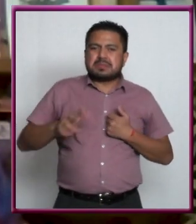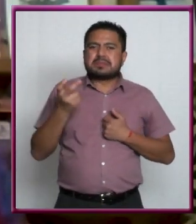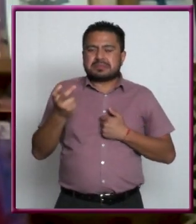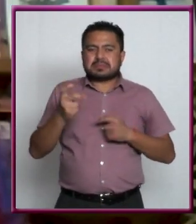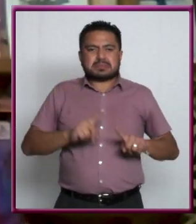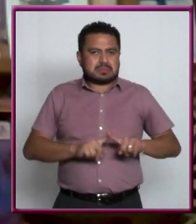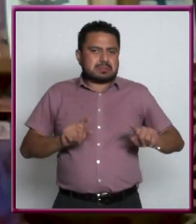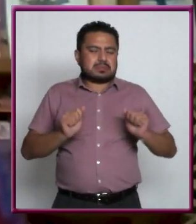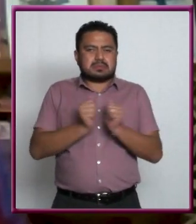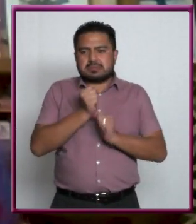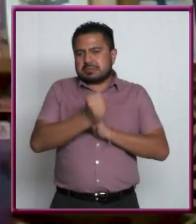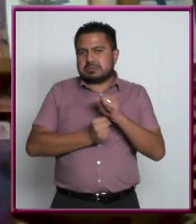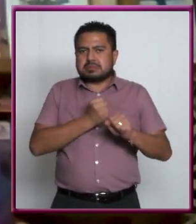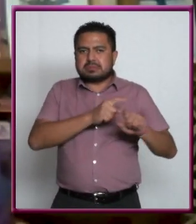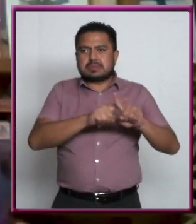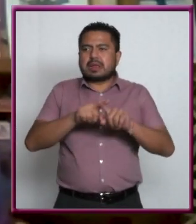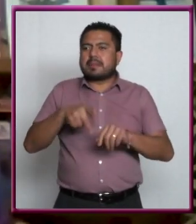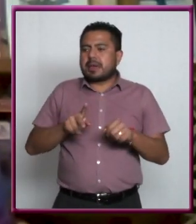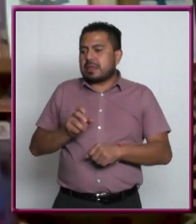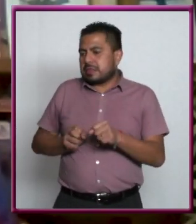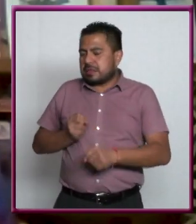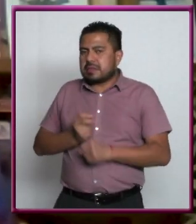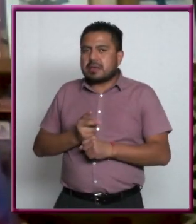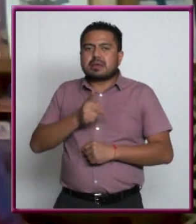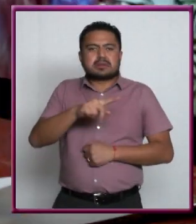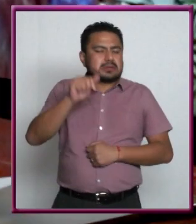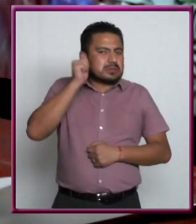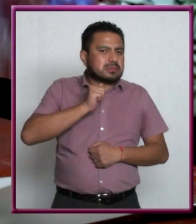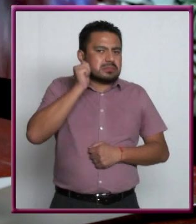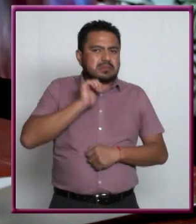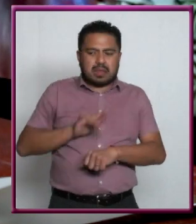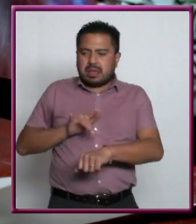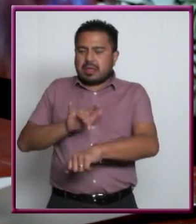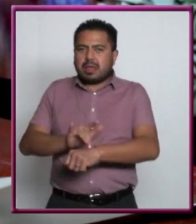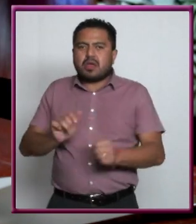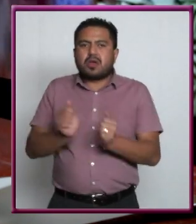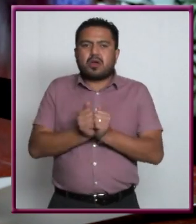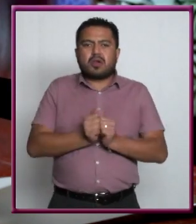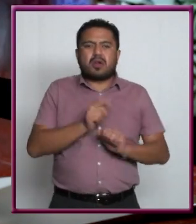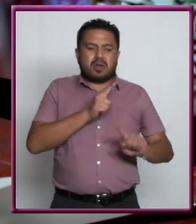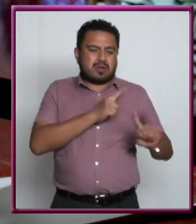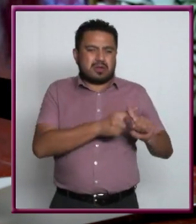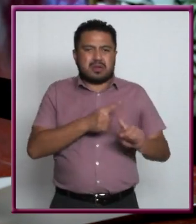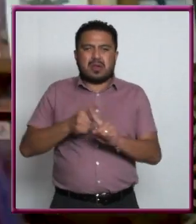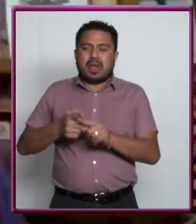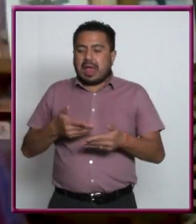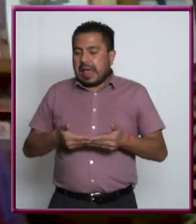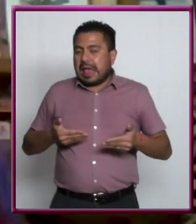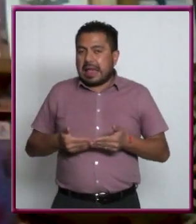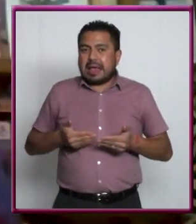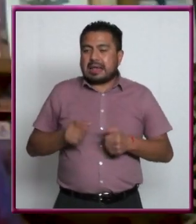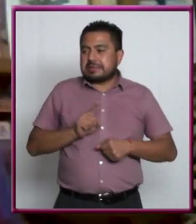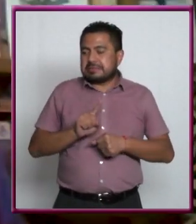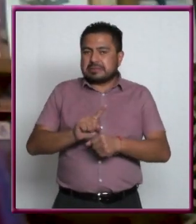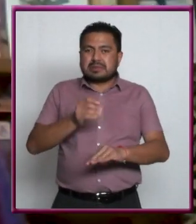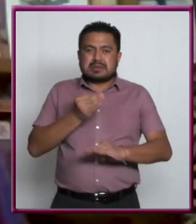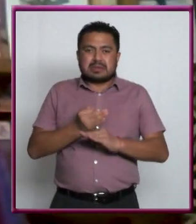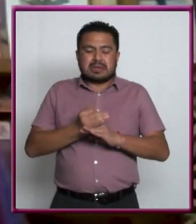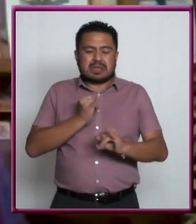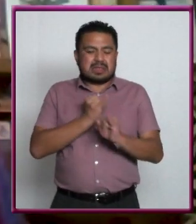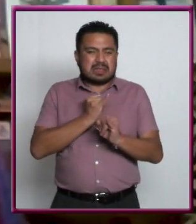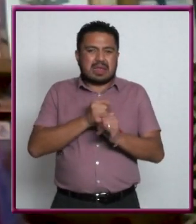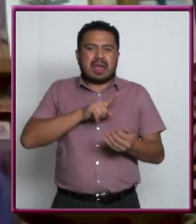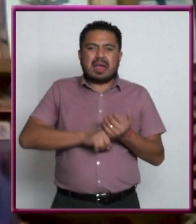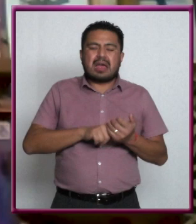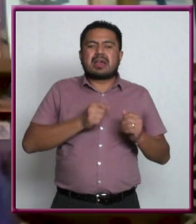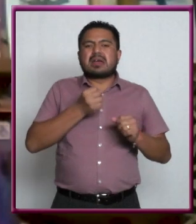chicas a diferentes edades, pero tempranas, siempre tienen un encuentro con lo porno. Más ahora en los días